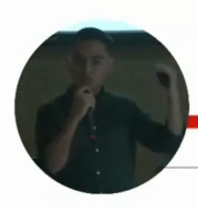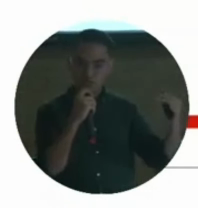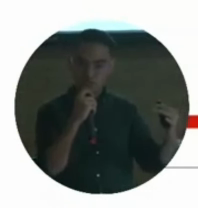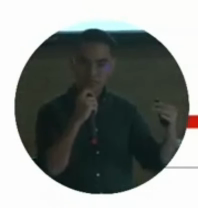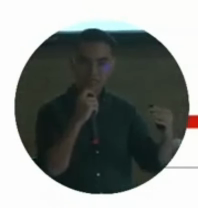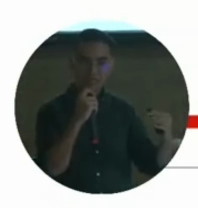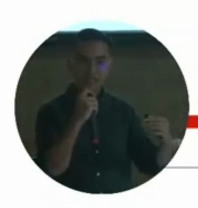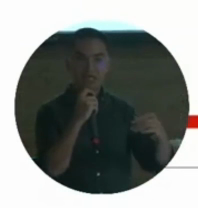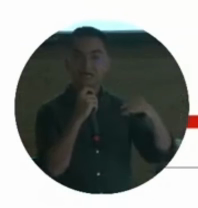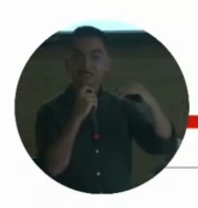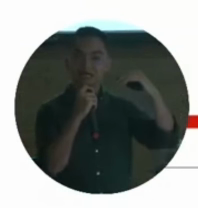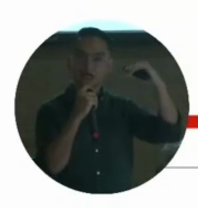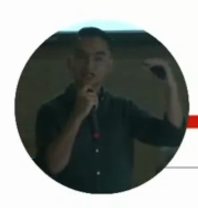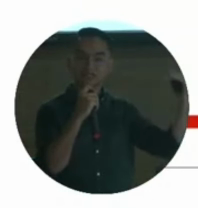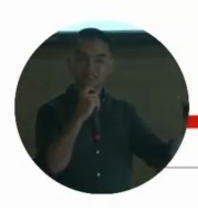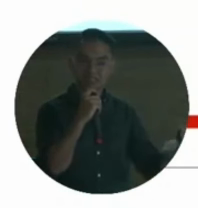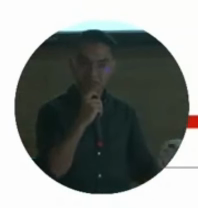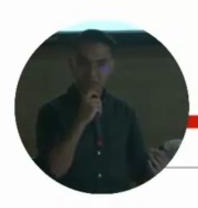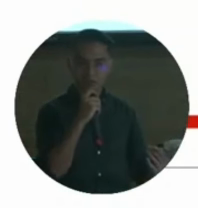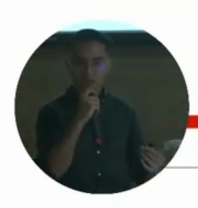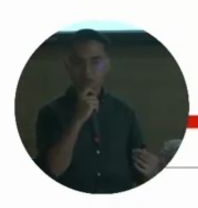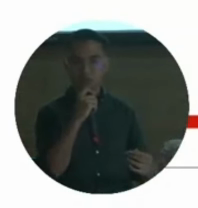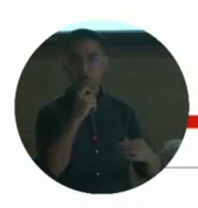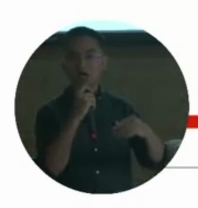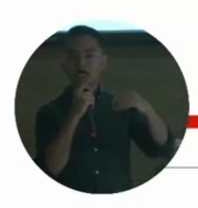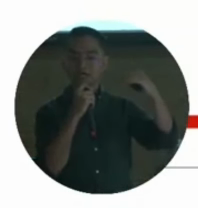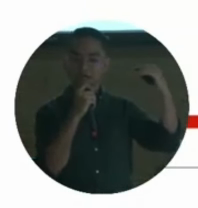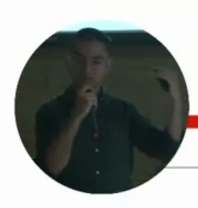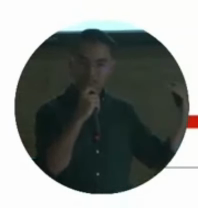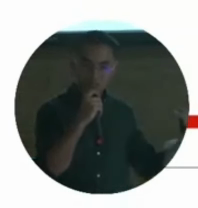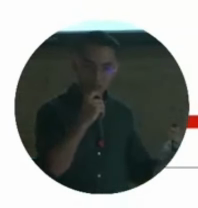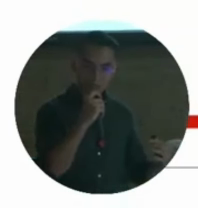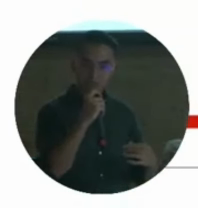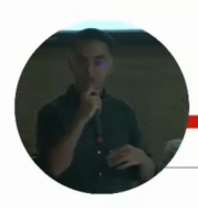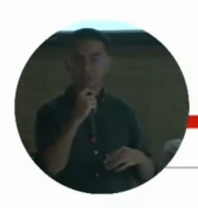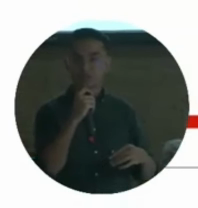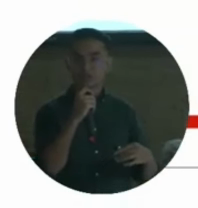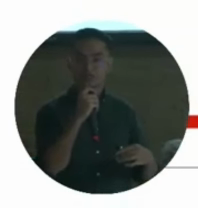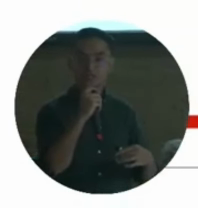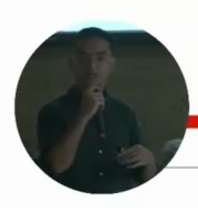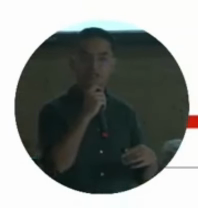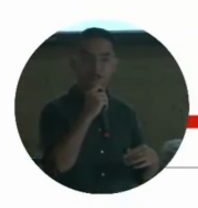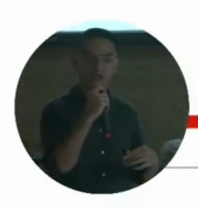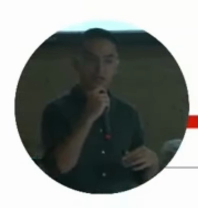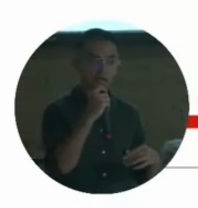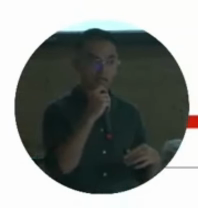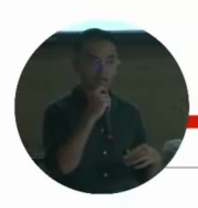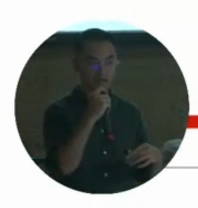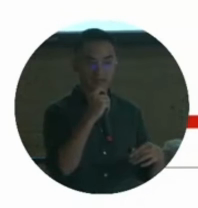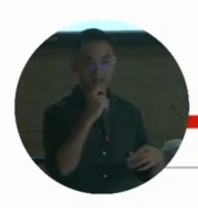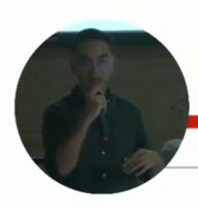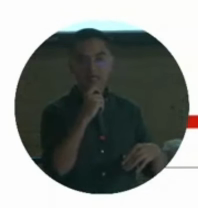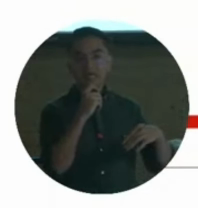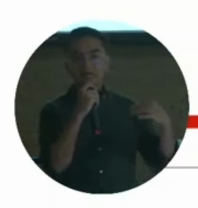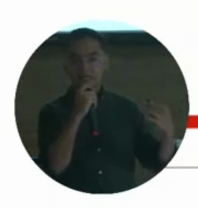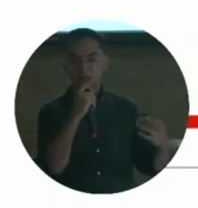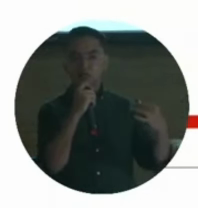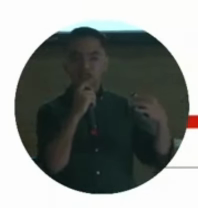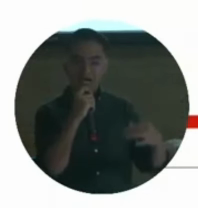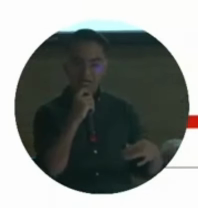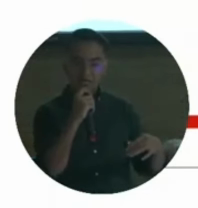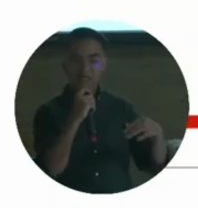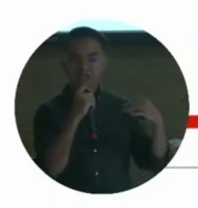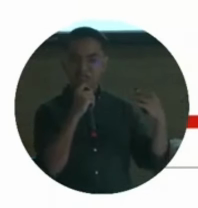formar pensums de calidad alrededor del sistema productivo, alrededor de esa educación de saberes que mencionaba anteriormente,